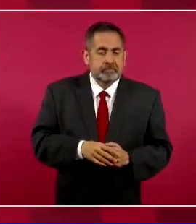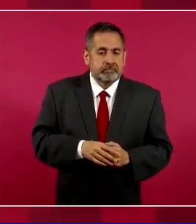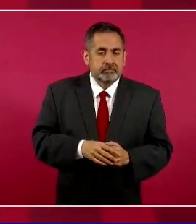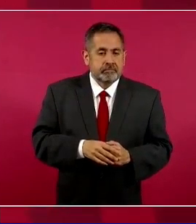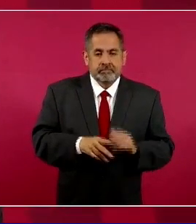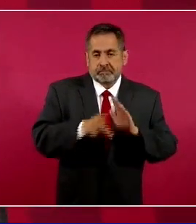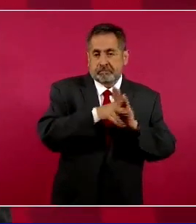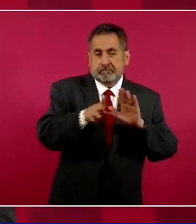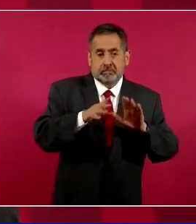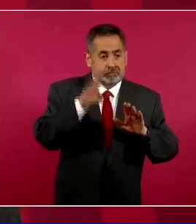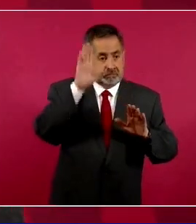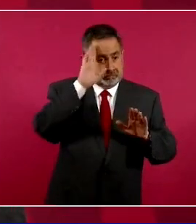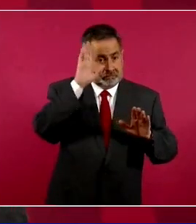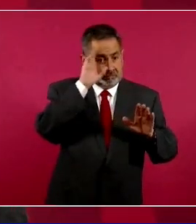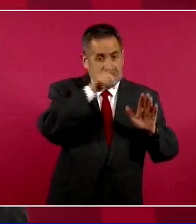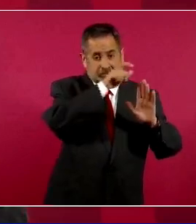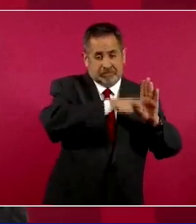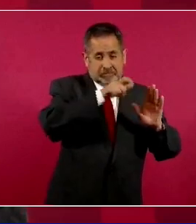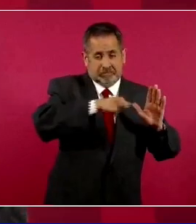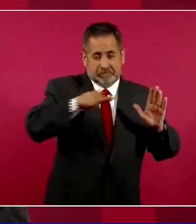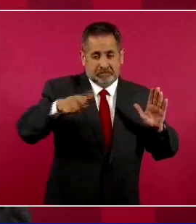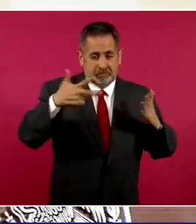esas 8 columnas,